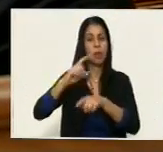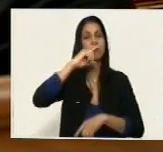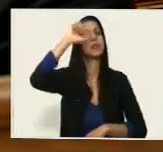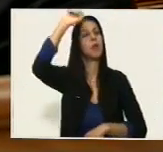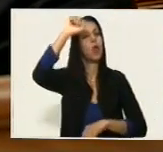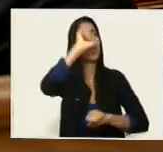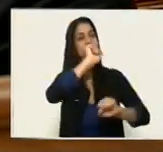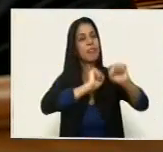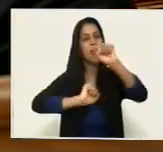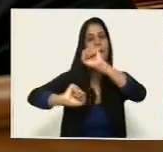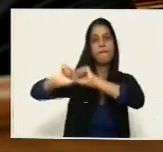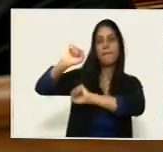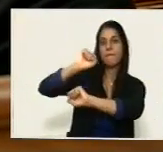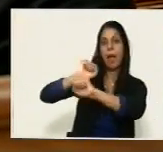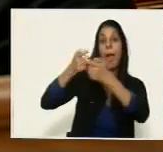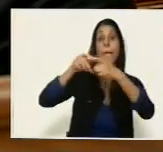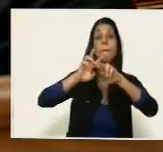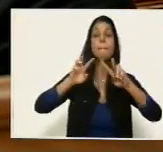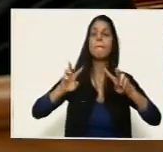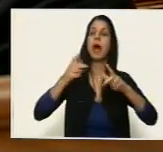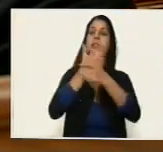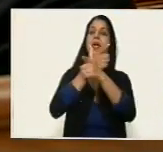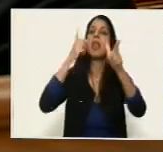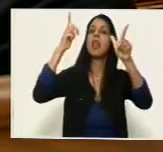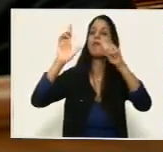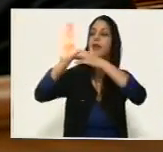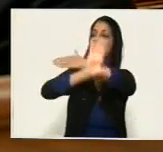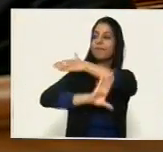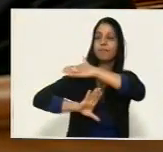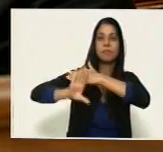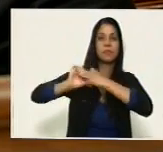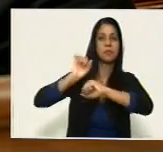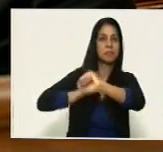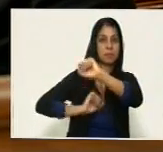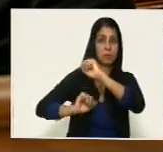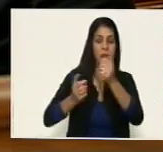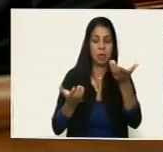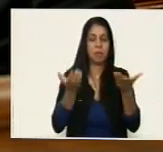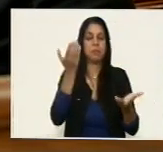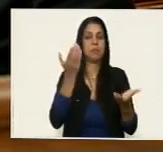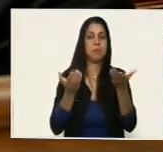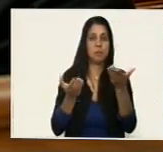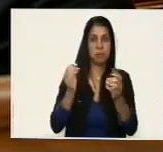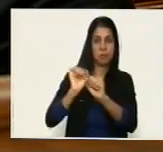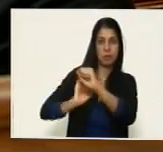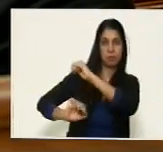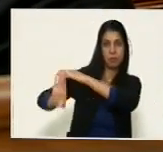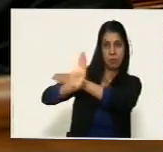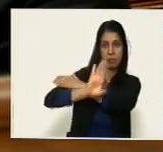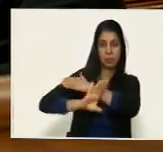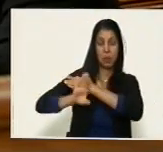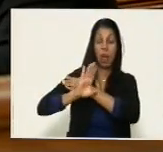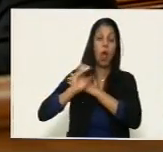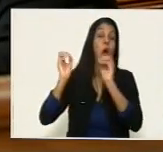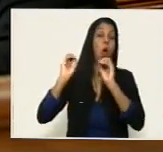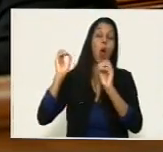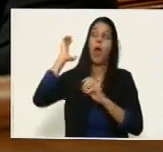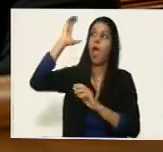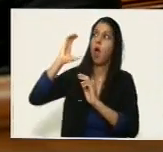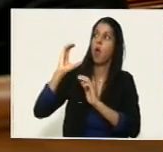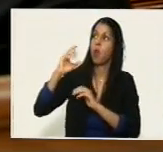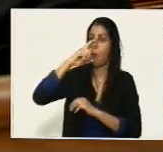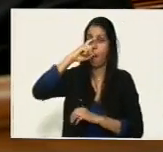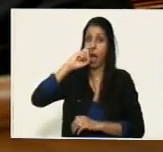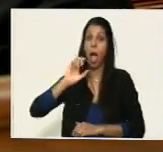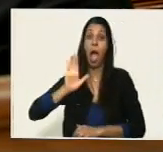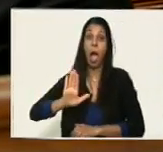paz, la soberanía, la estabilidad republicana y en contra de cualquier amenaza que